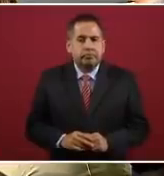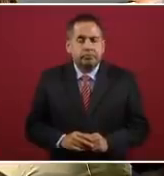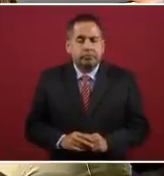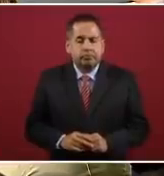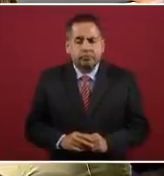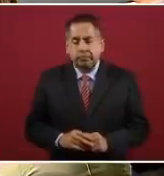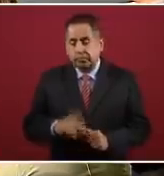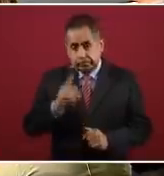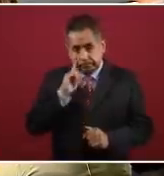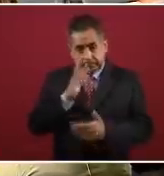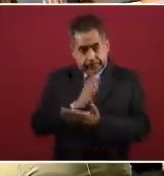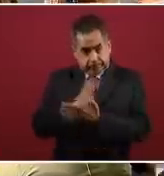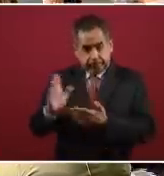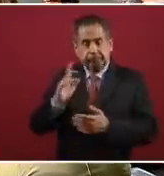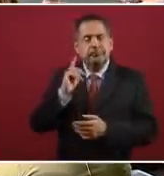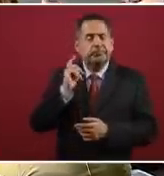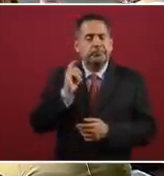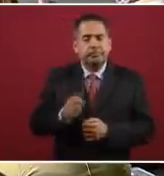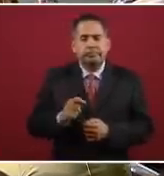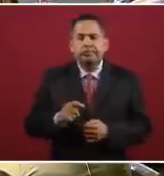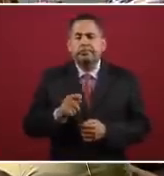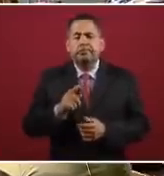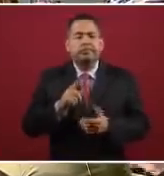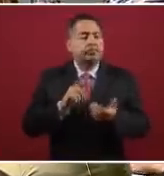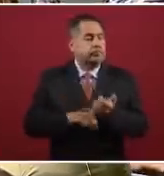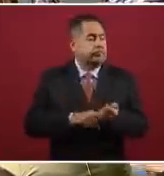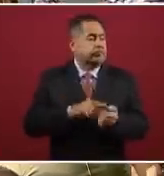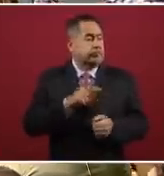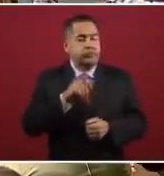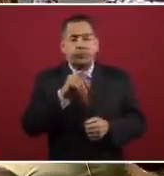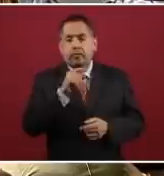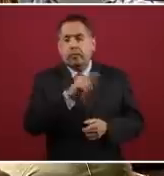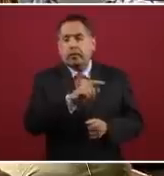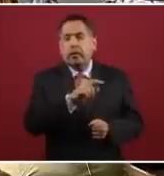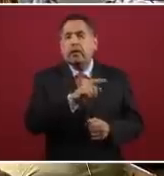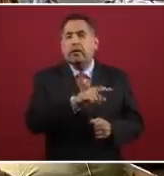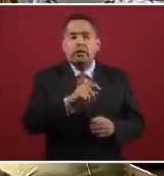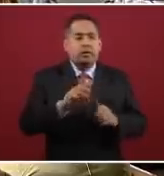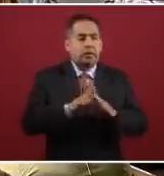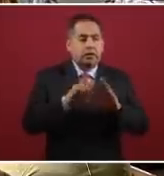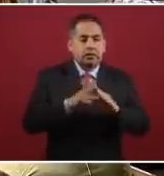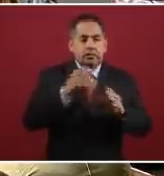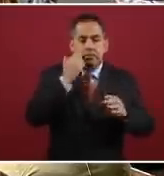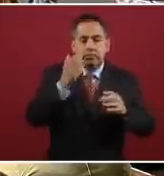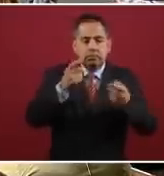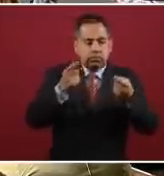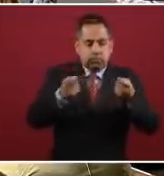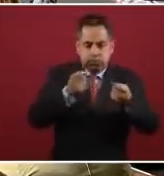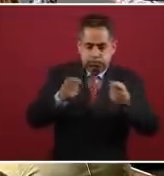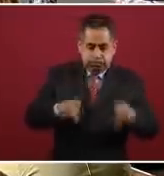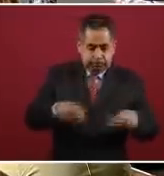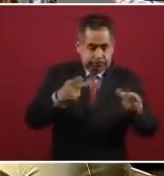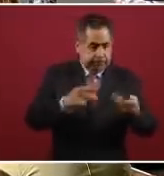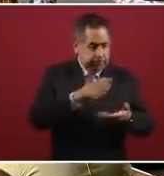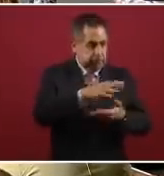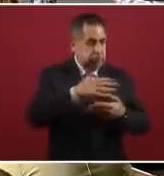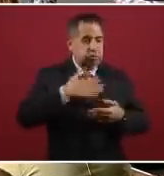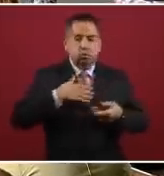Y por otro lado, había el problema de que se quería controlar el precio de venta.